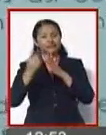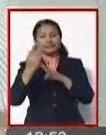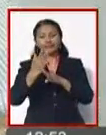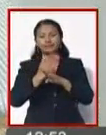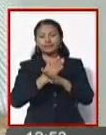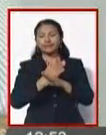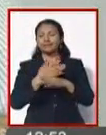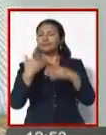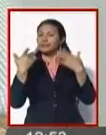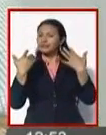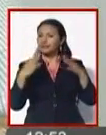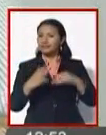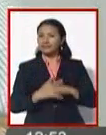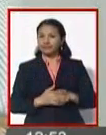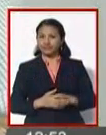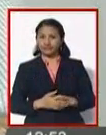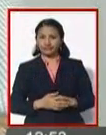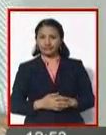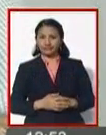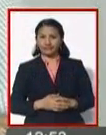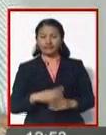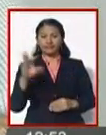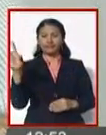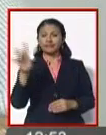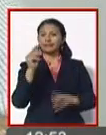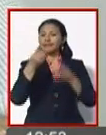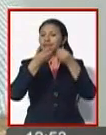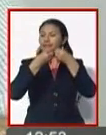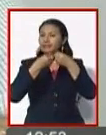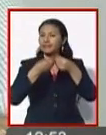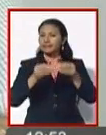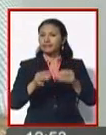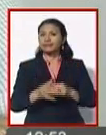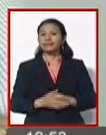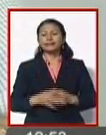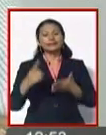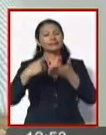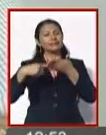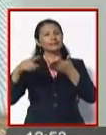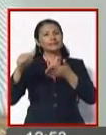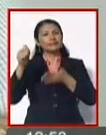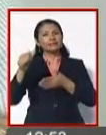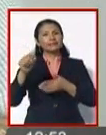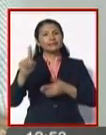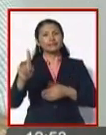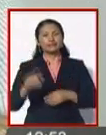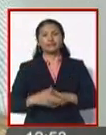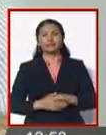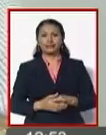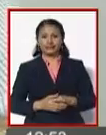procesos, es un hecho, casi un hecho, de que Bolivia pierda la calificación A1.